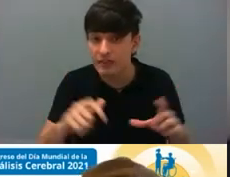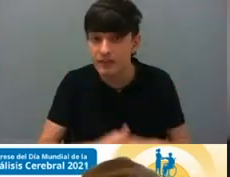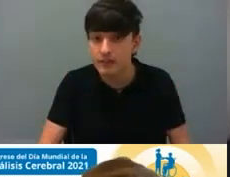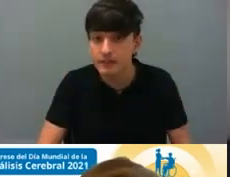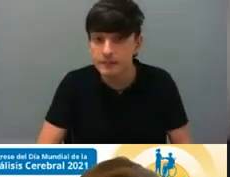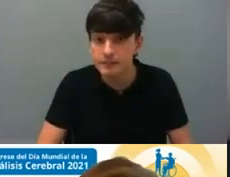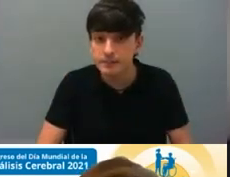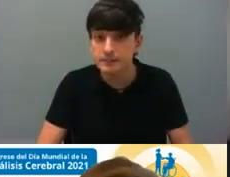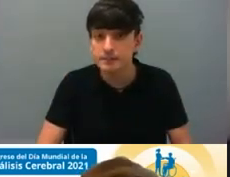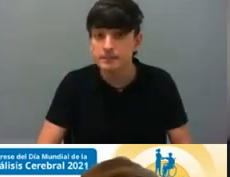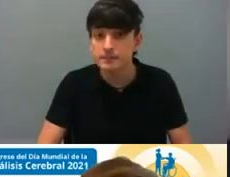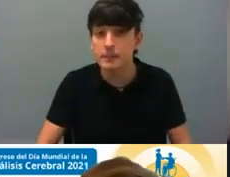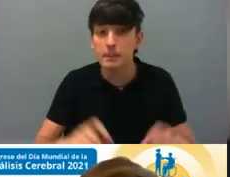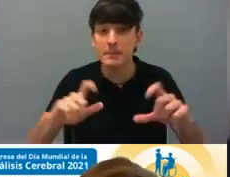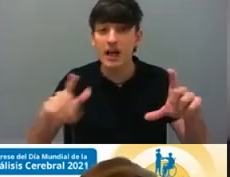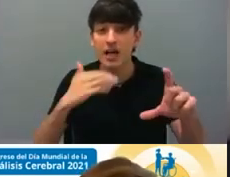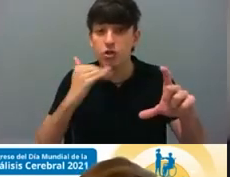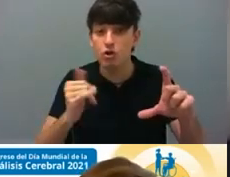con el mensaje azul que te sale.